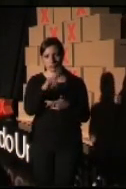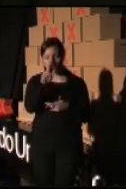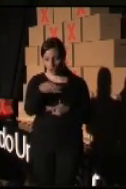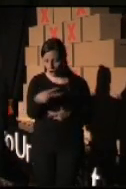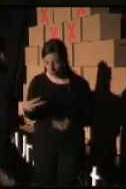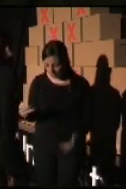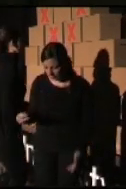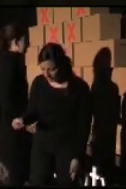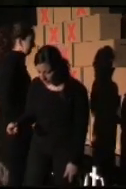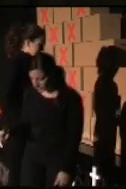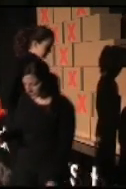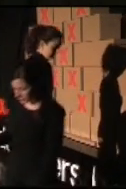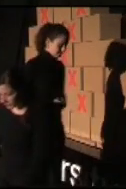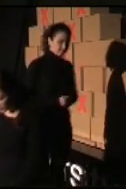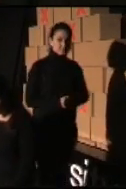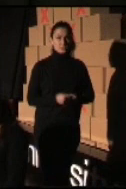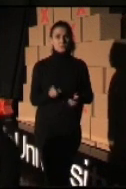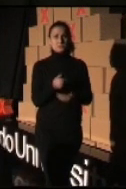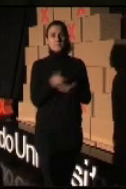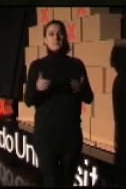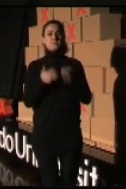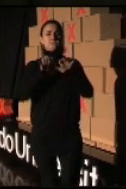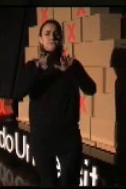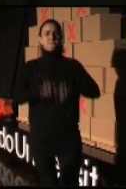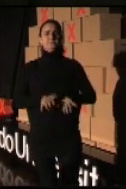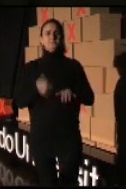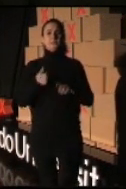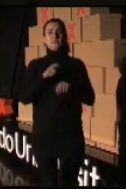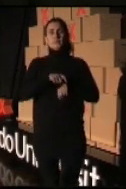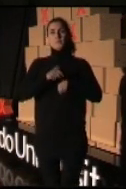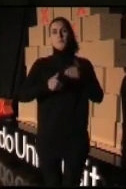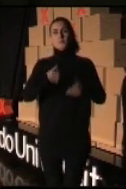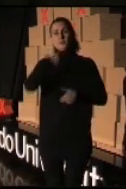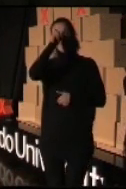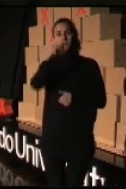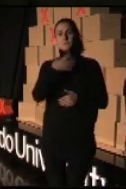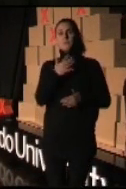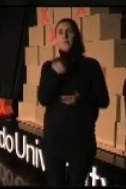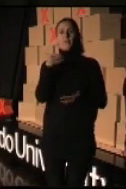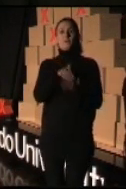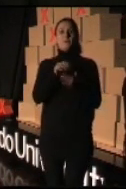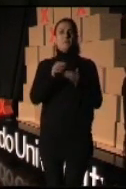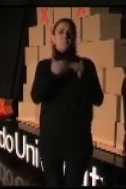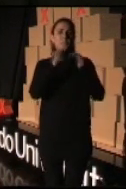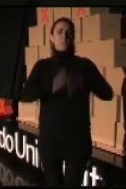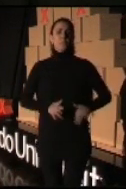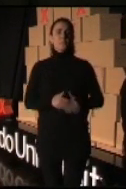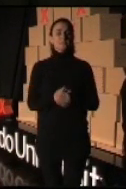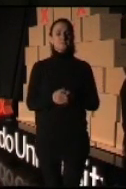coste 1 millón de veces y el tiempo, no sé, unas 5.000 veces.